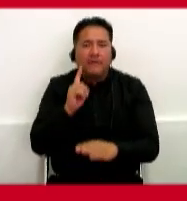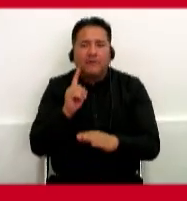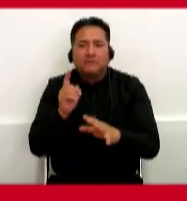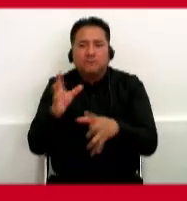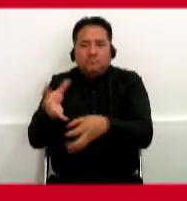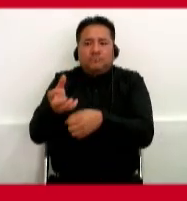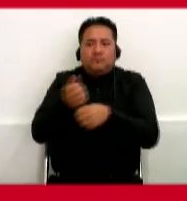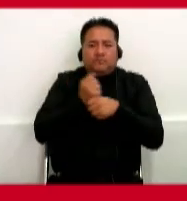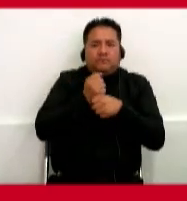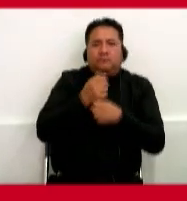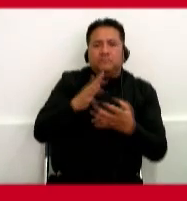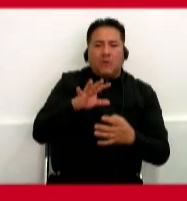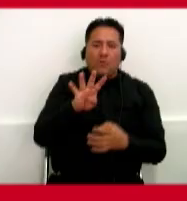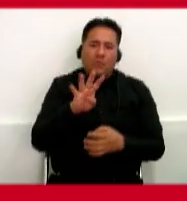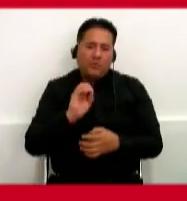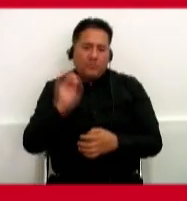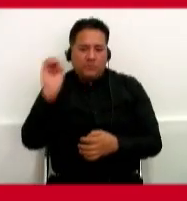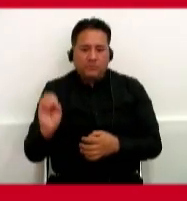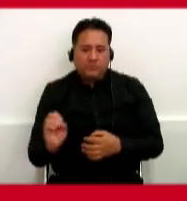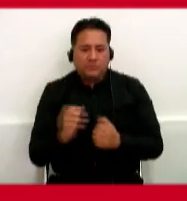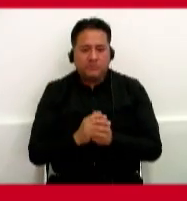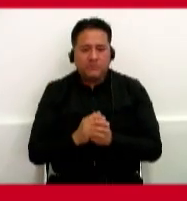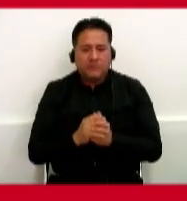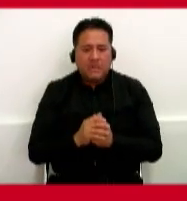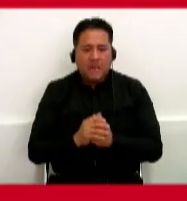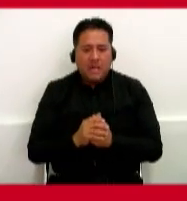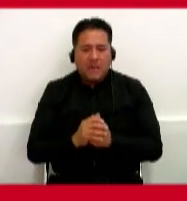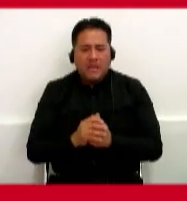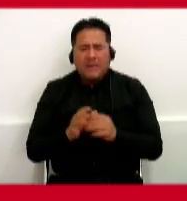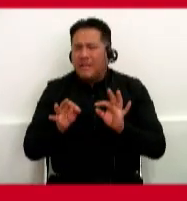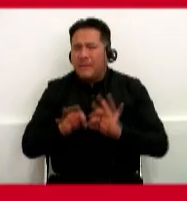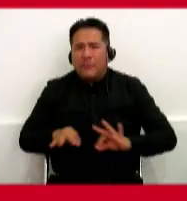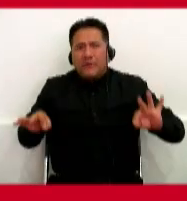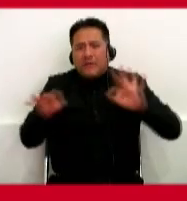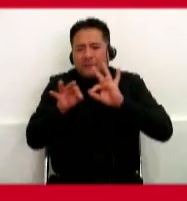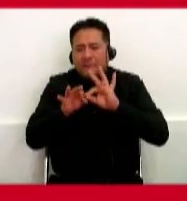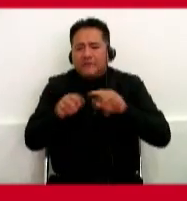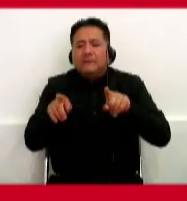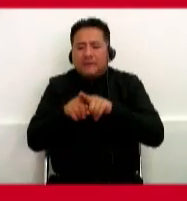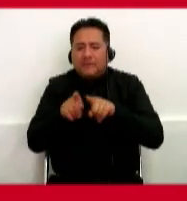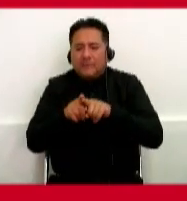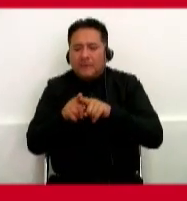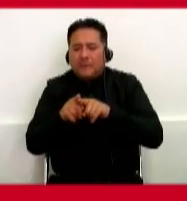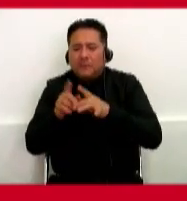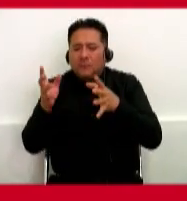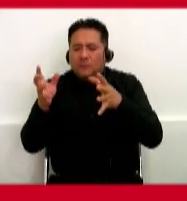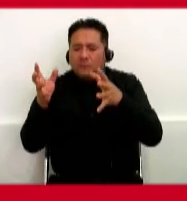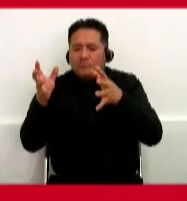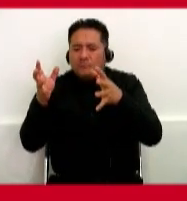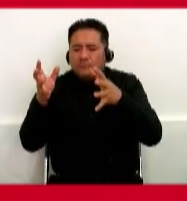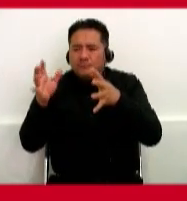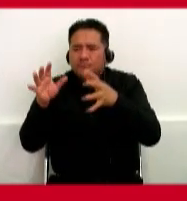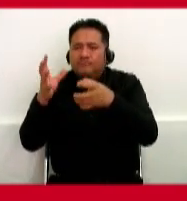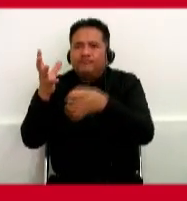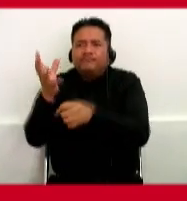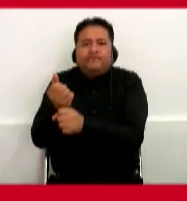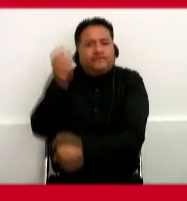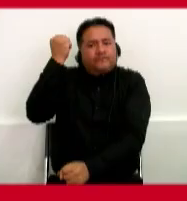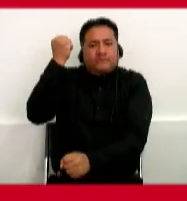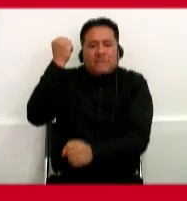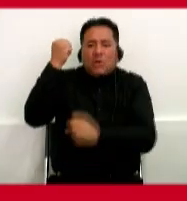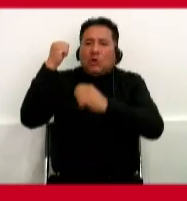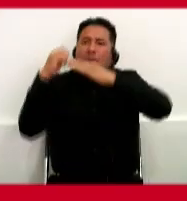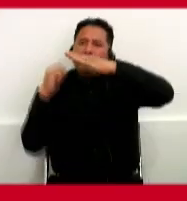que lo más importante, la recuperación de estos pilares, aparte de habernos mejorado el tema de la recuperación, aparte de